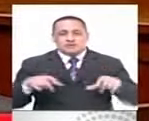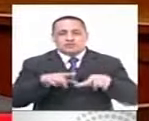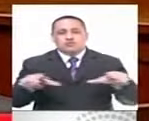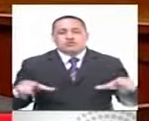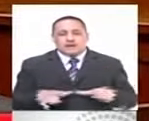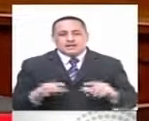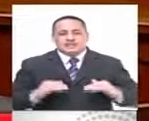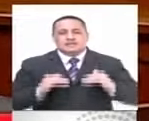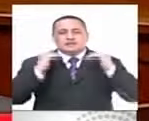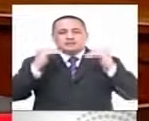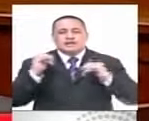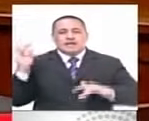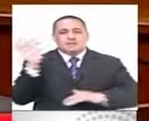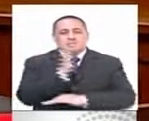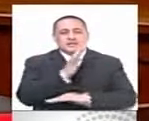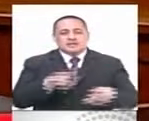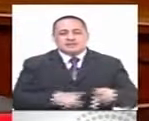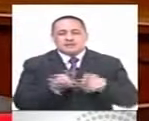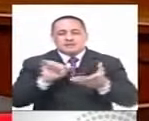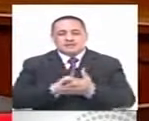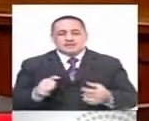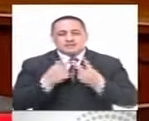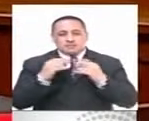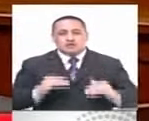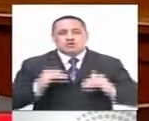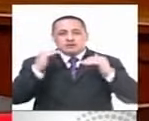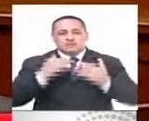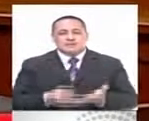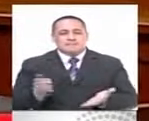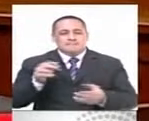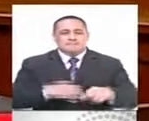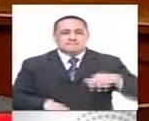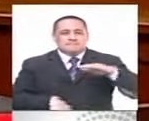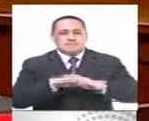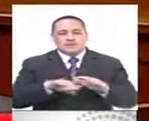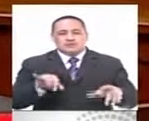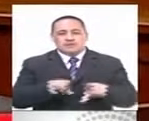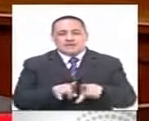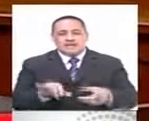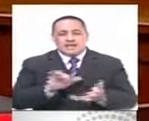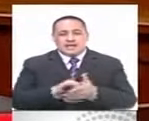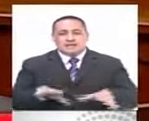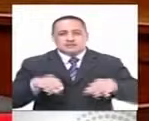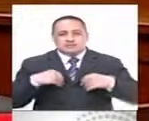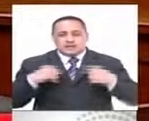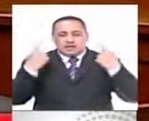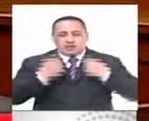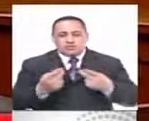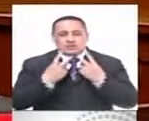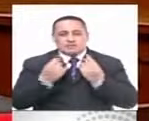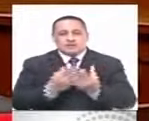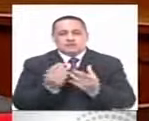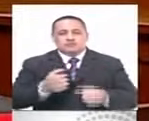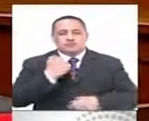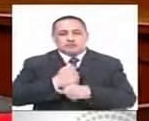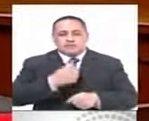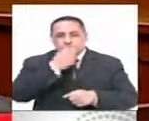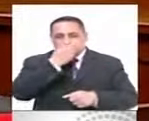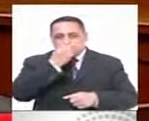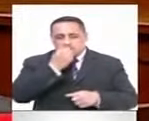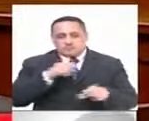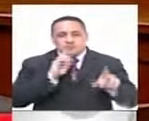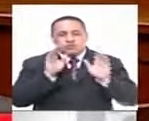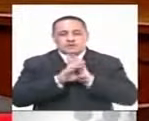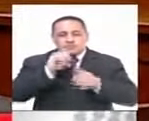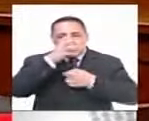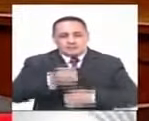de calidad ambiental, también los límites máximos permisibles para emisiones y efluentes de actividades extractivas como